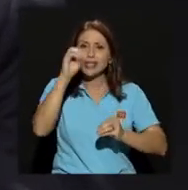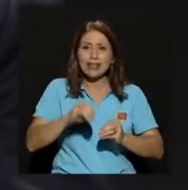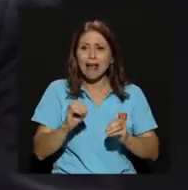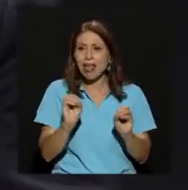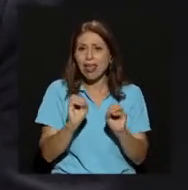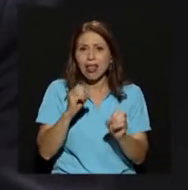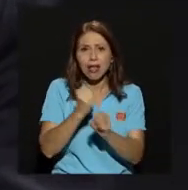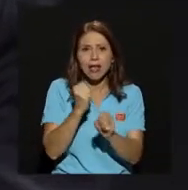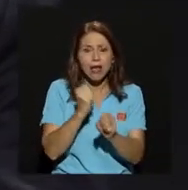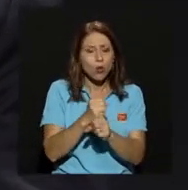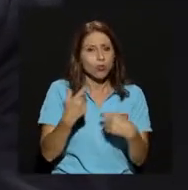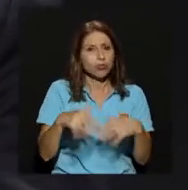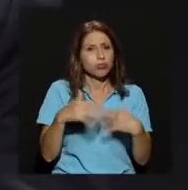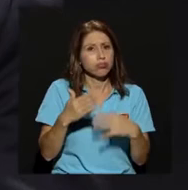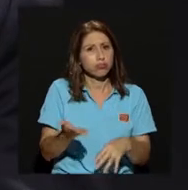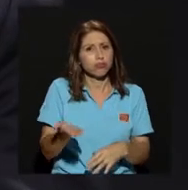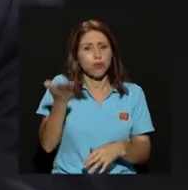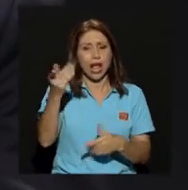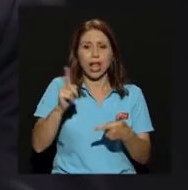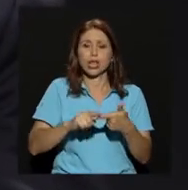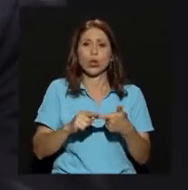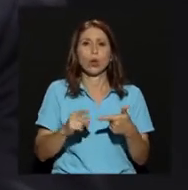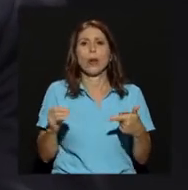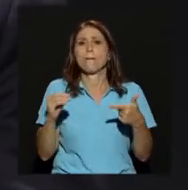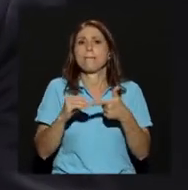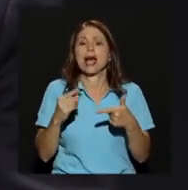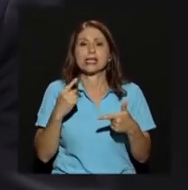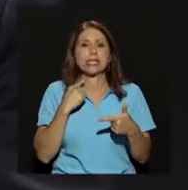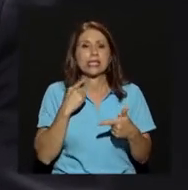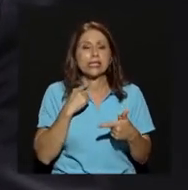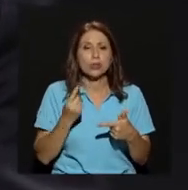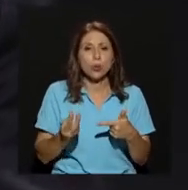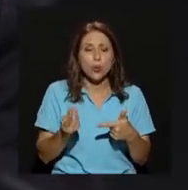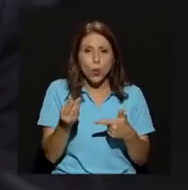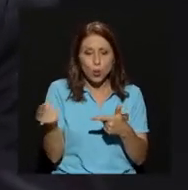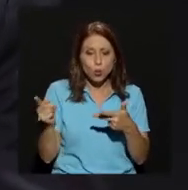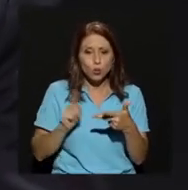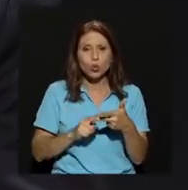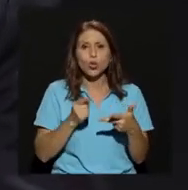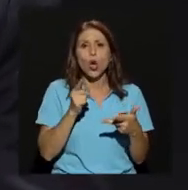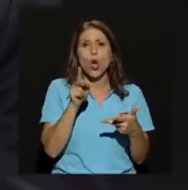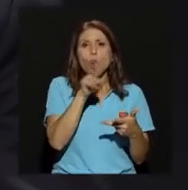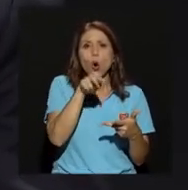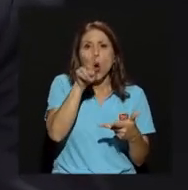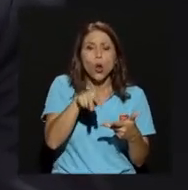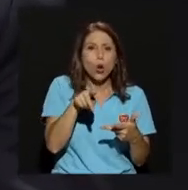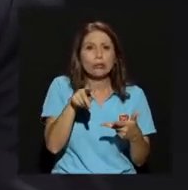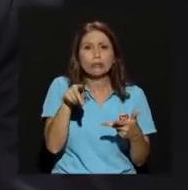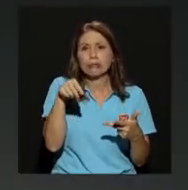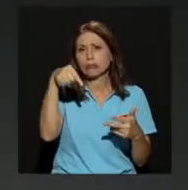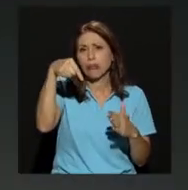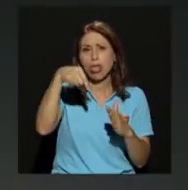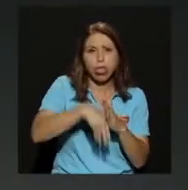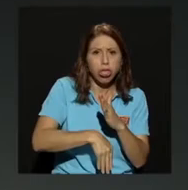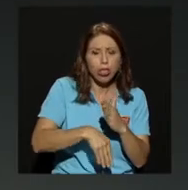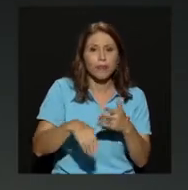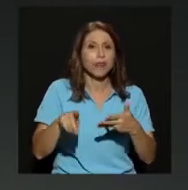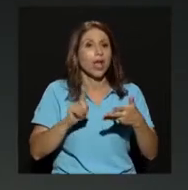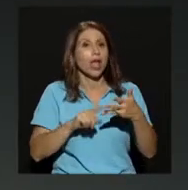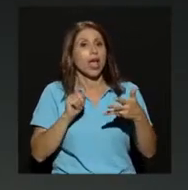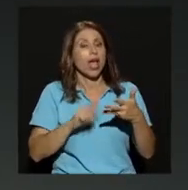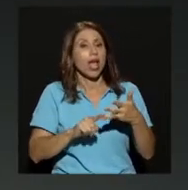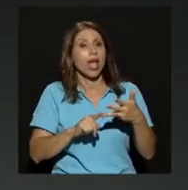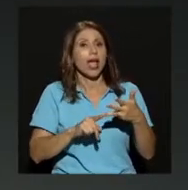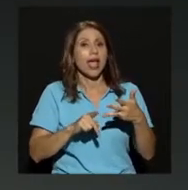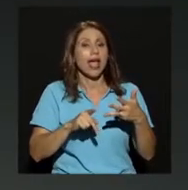inflación muy grande una devaluación espantosa y una caída del producto como una caída